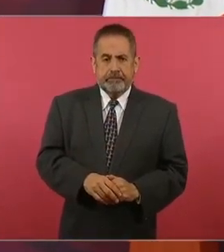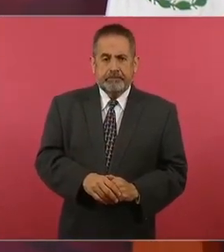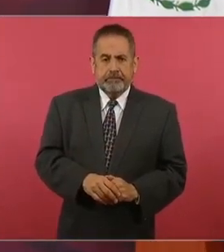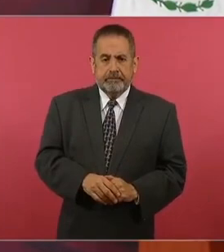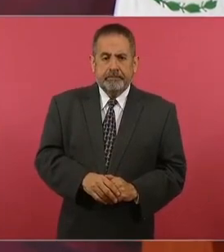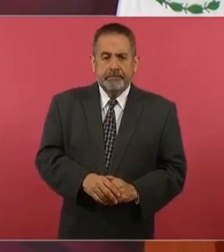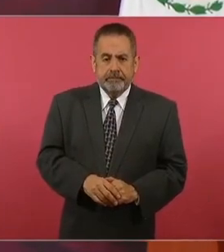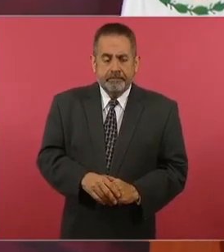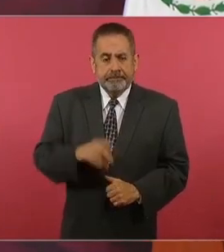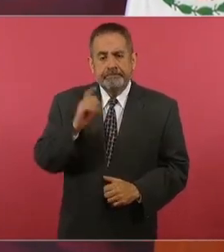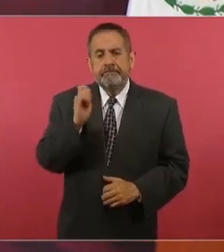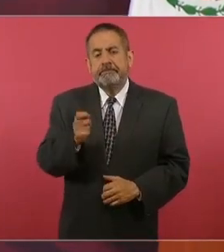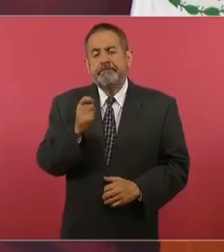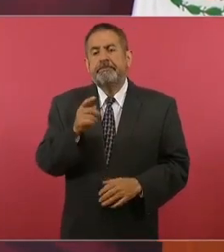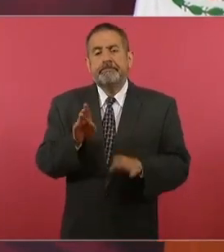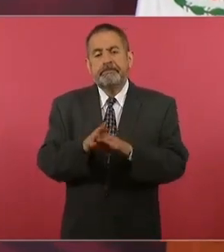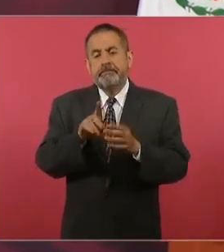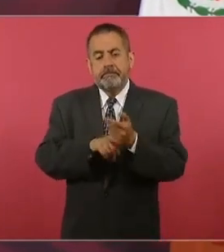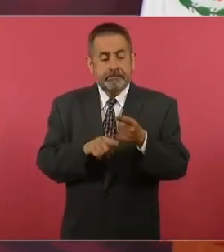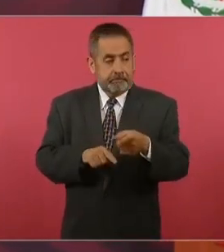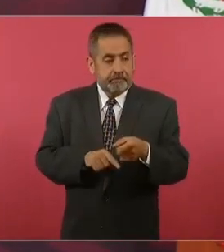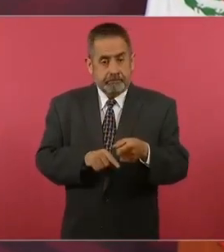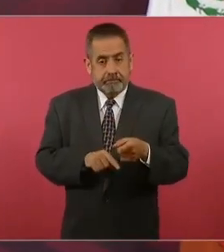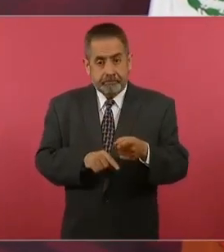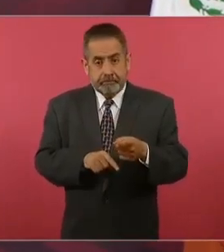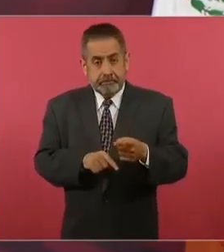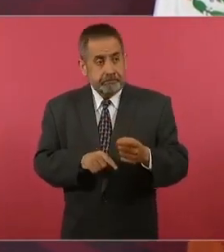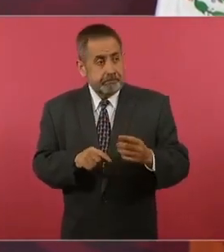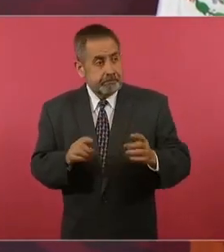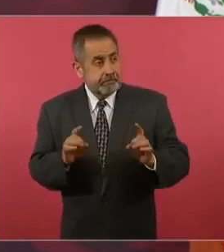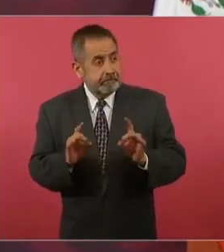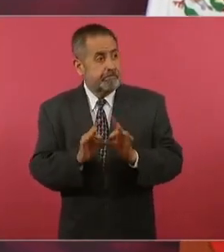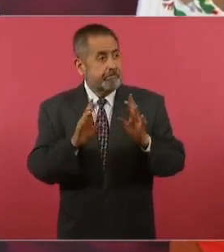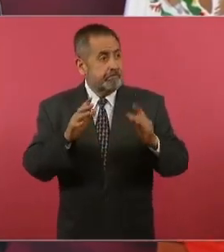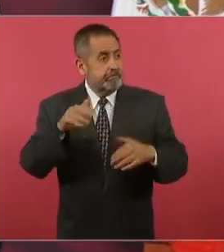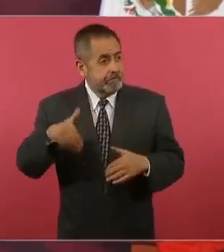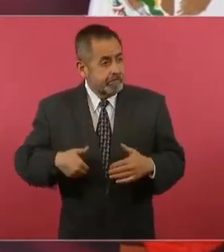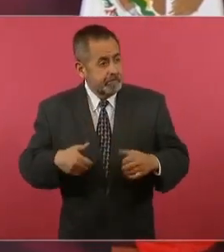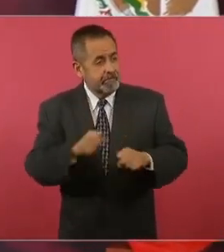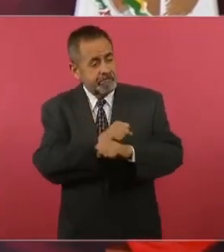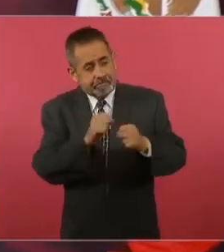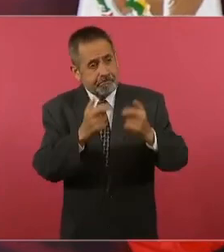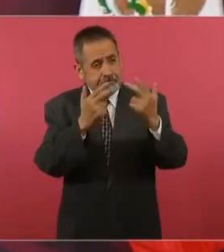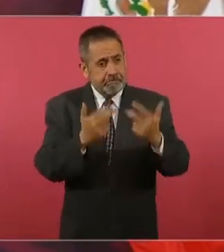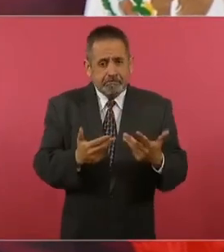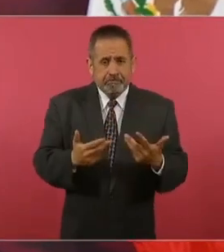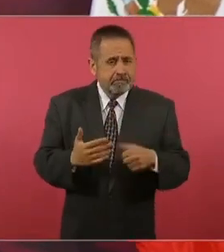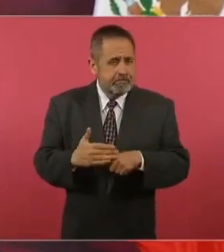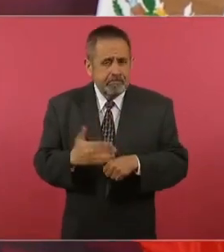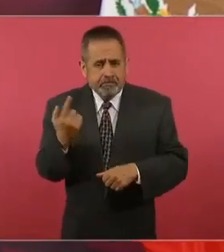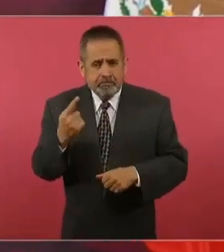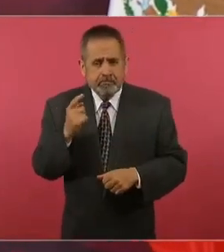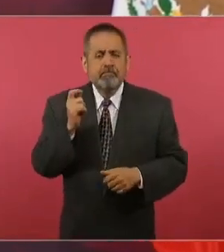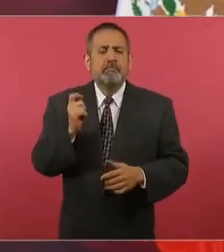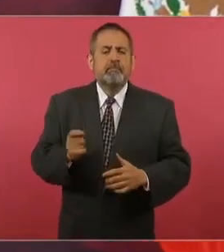Tienen que ver mucho estos accidentes con